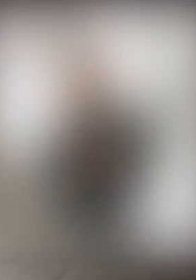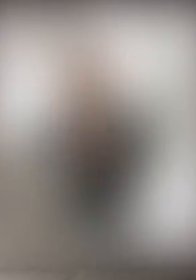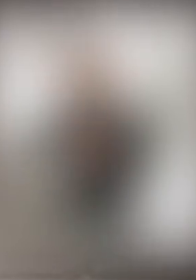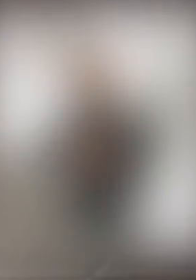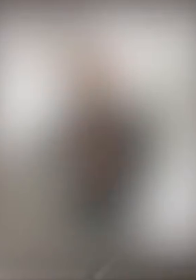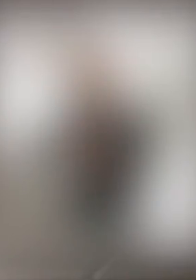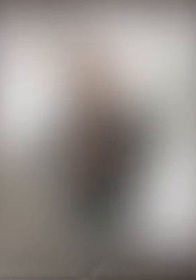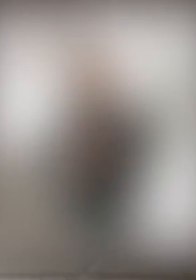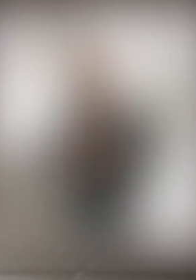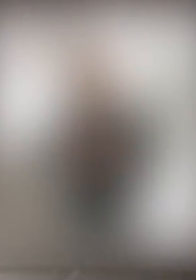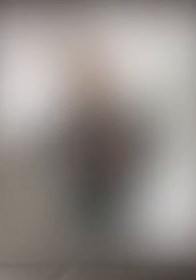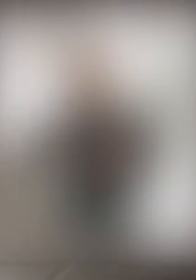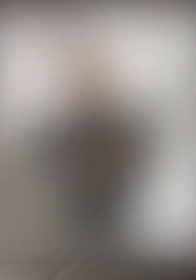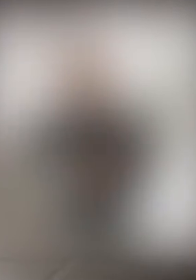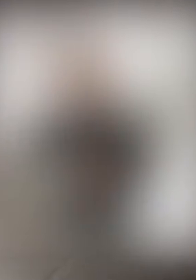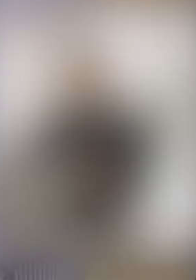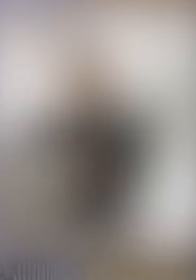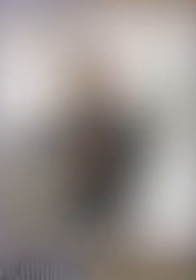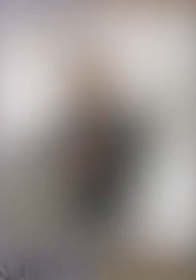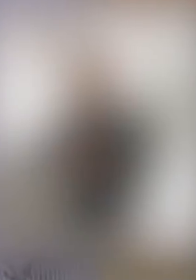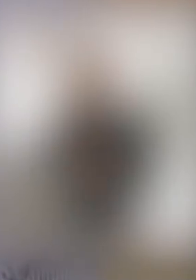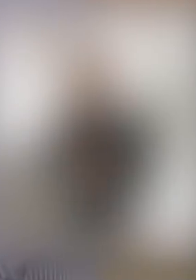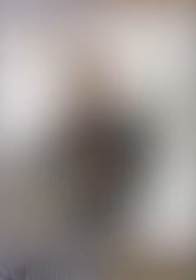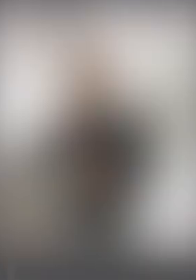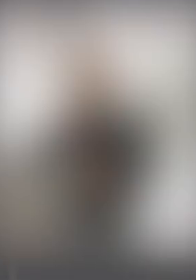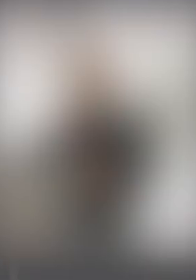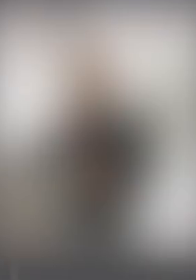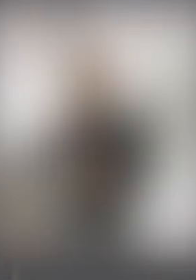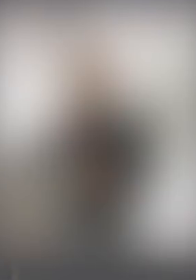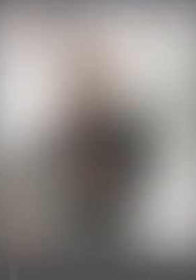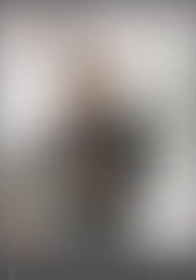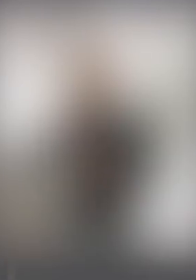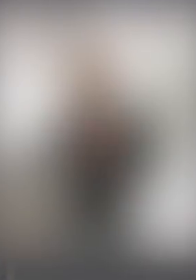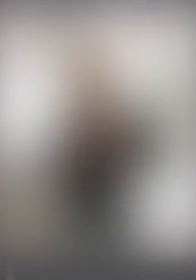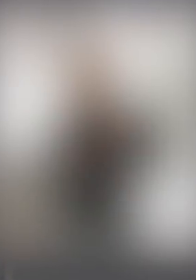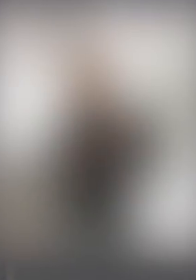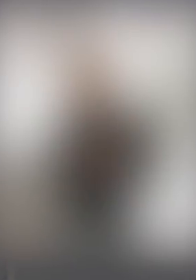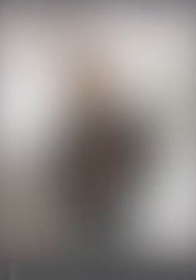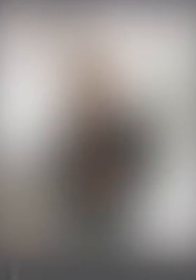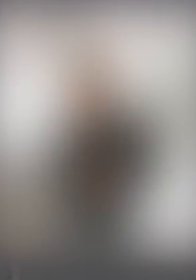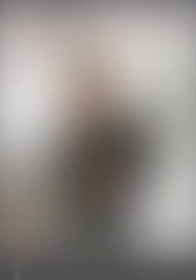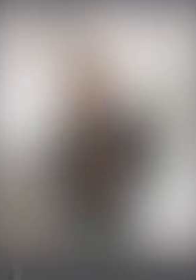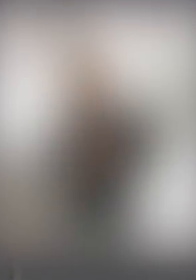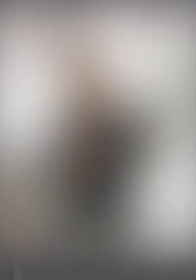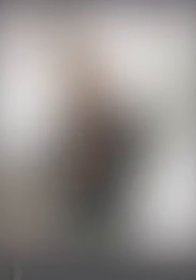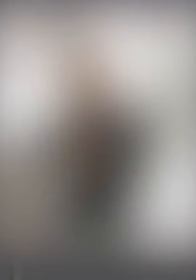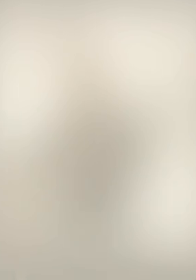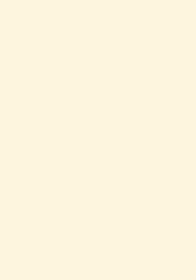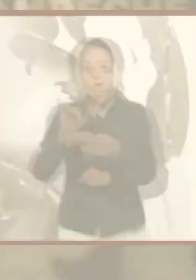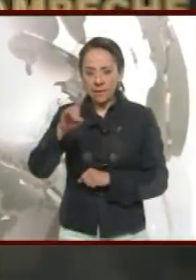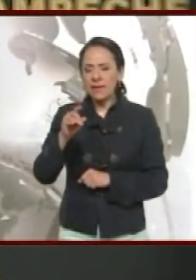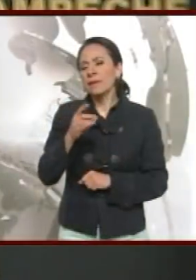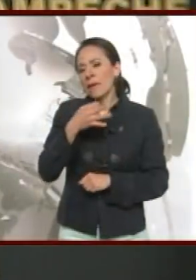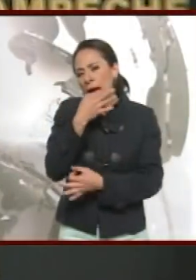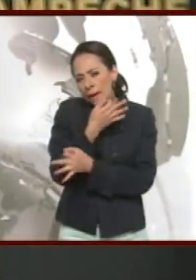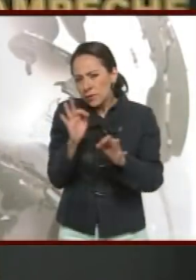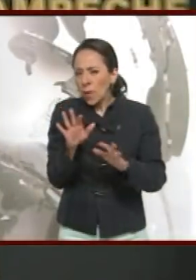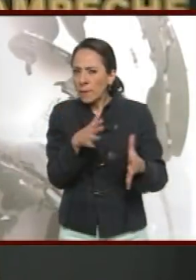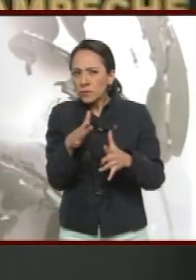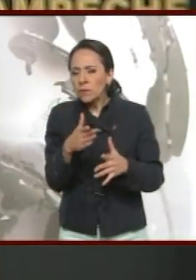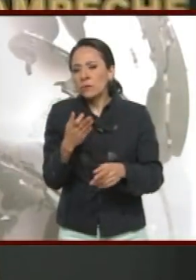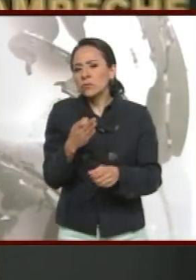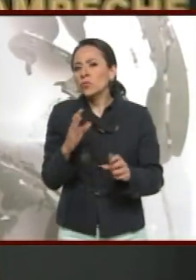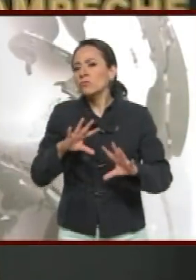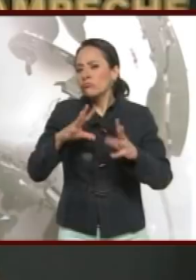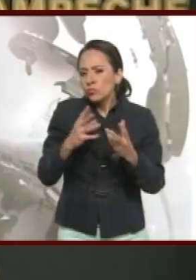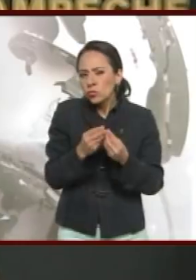sacudió a 5 entidades: la Ciudad de México, Oaxaca, Chiapas, Michoacán y Puebla. No reporta